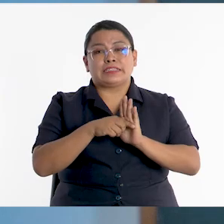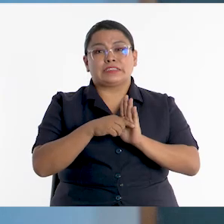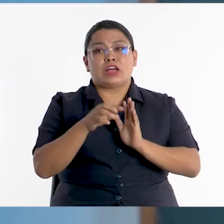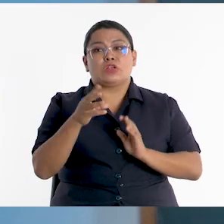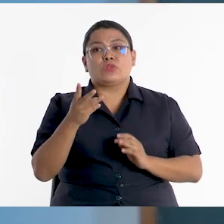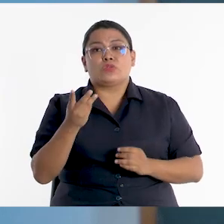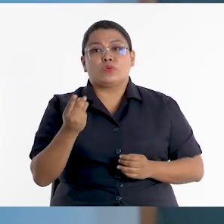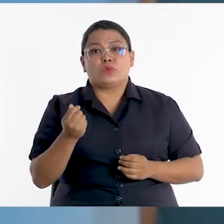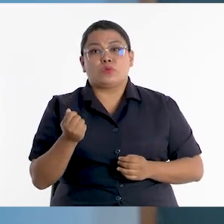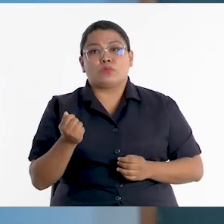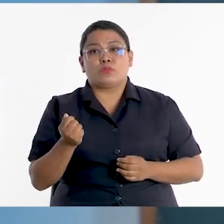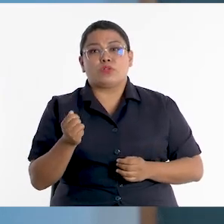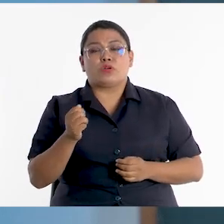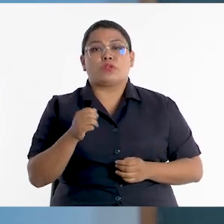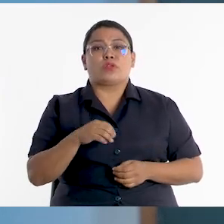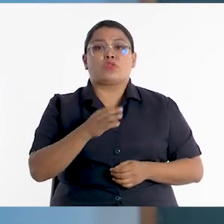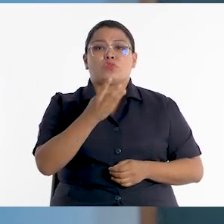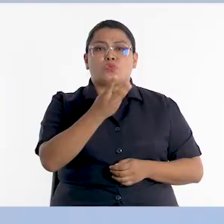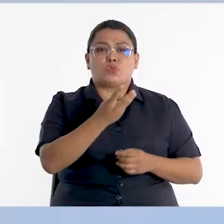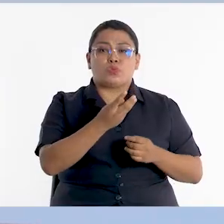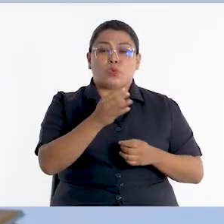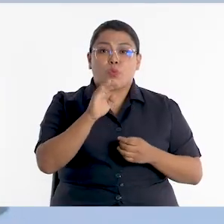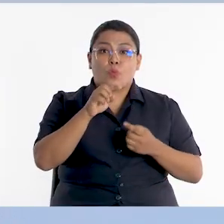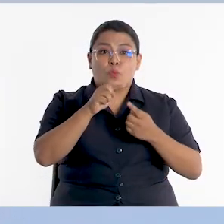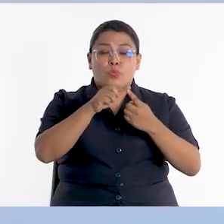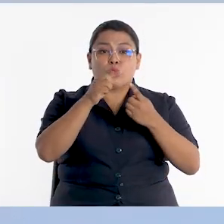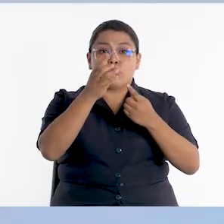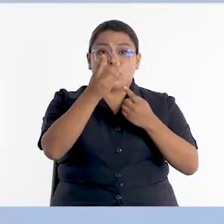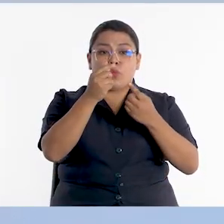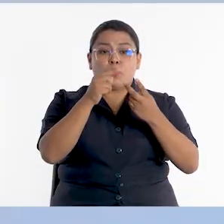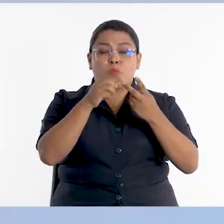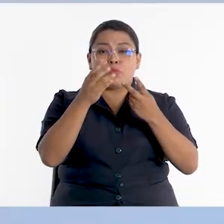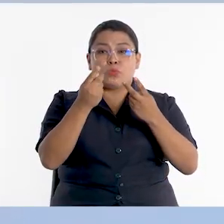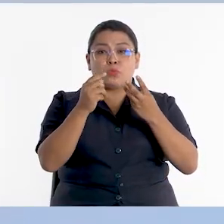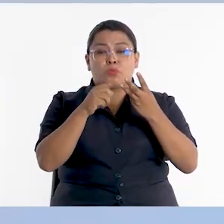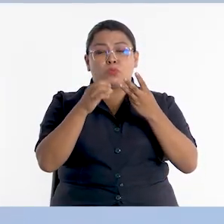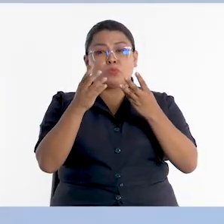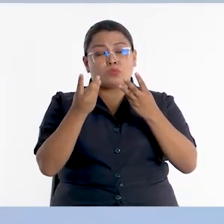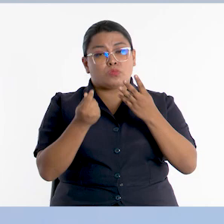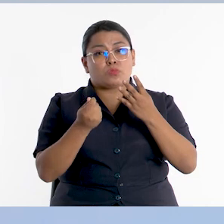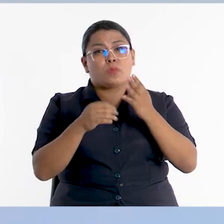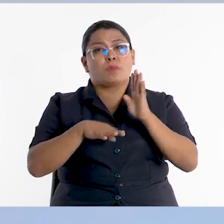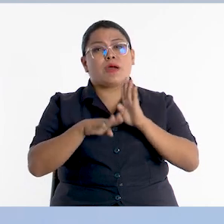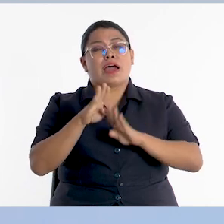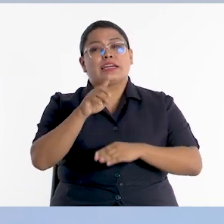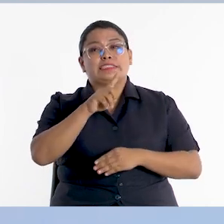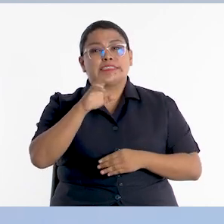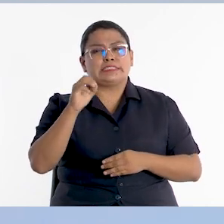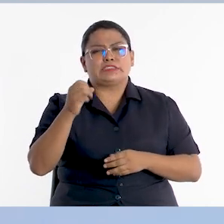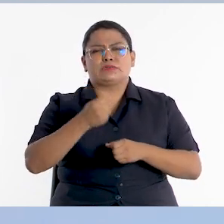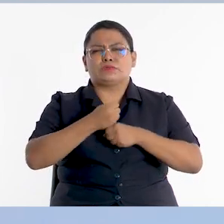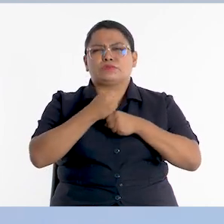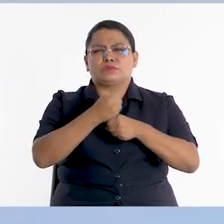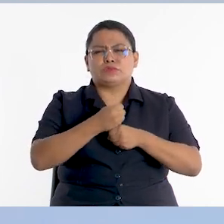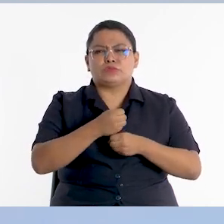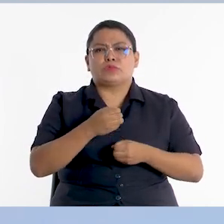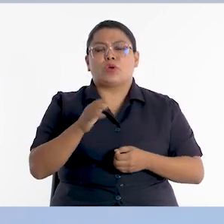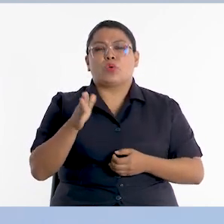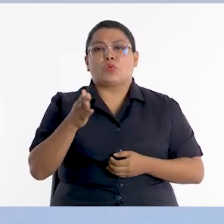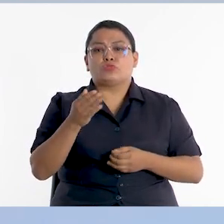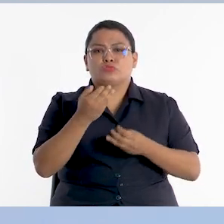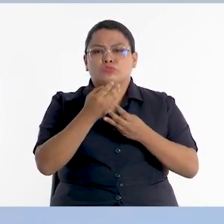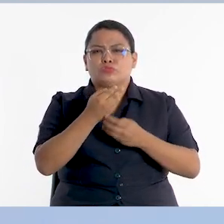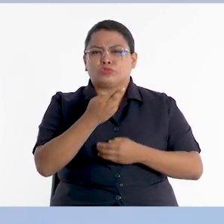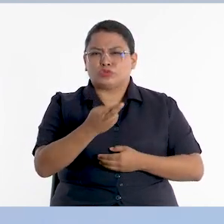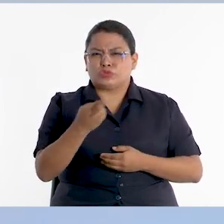tenemos números hasta de 4 cifras. Bueno, ya con números mayores que 100, sí estoy seguro que se utiliza un